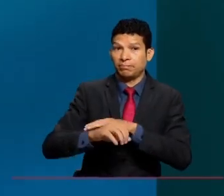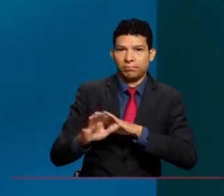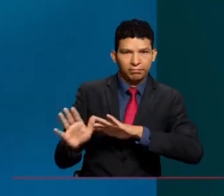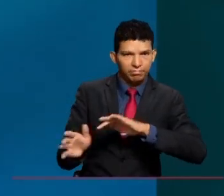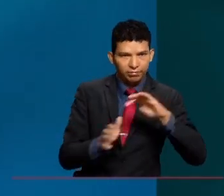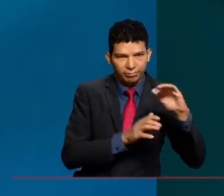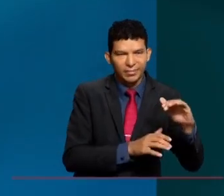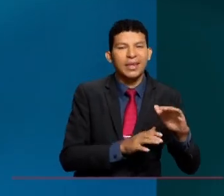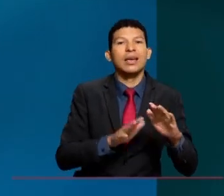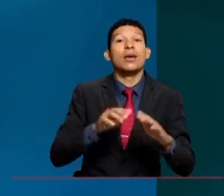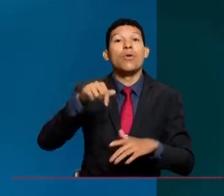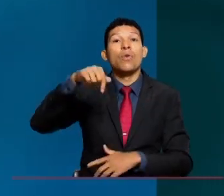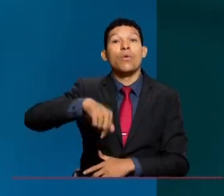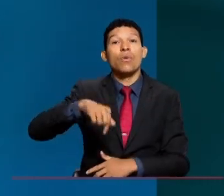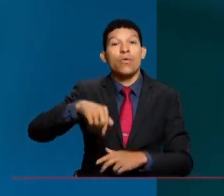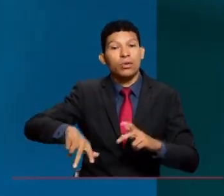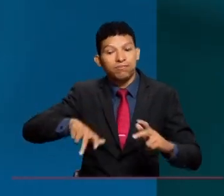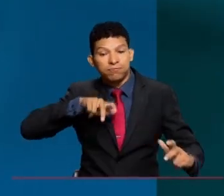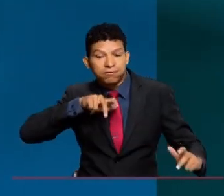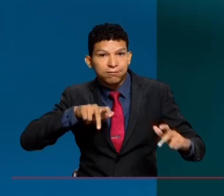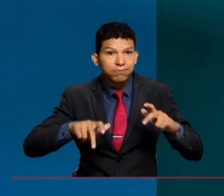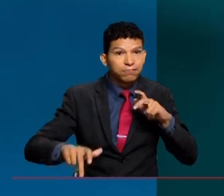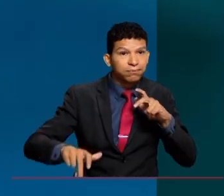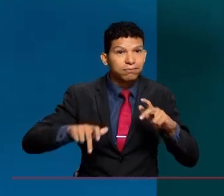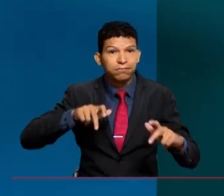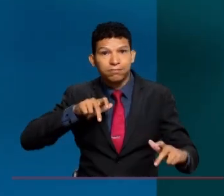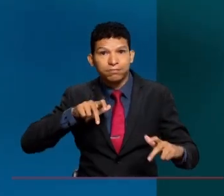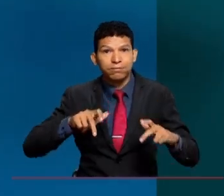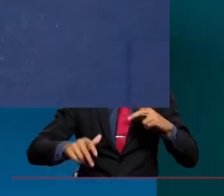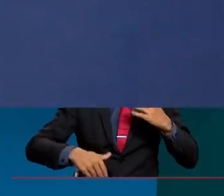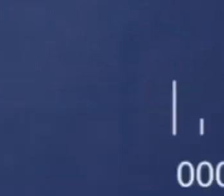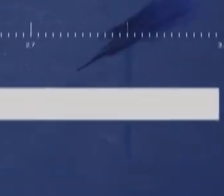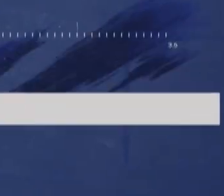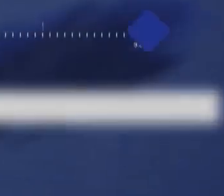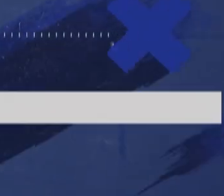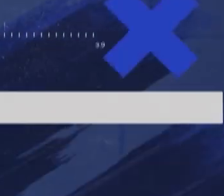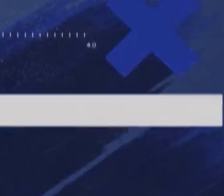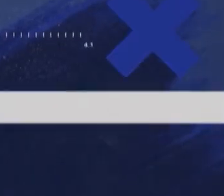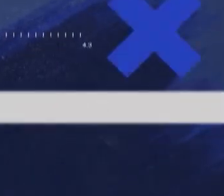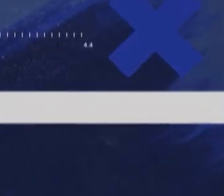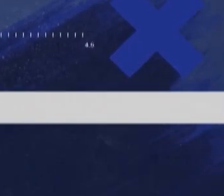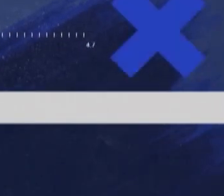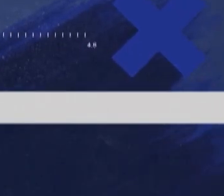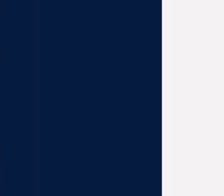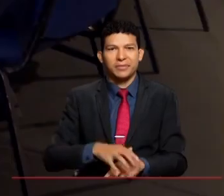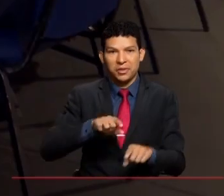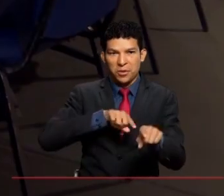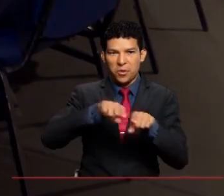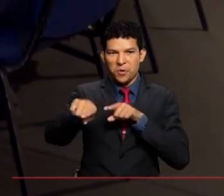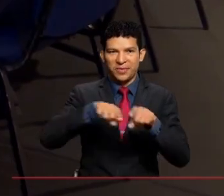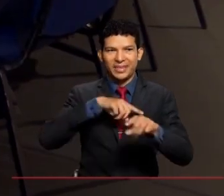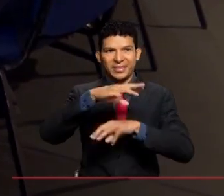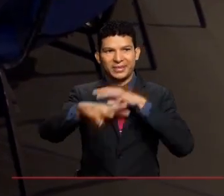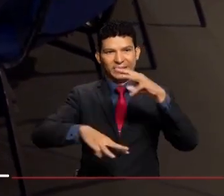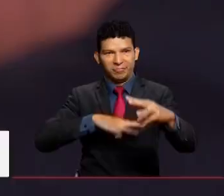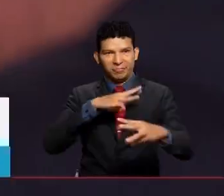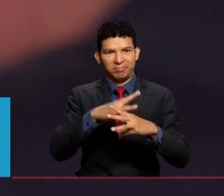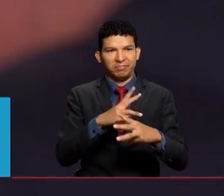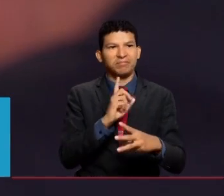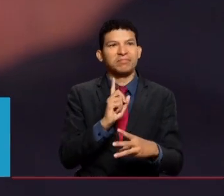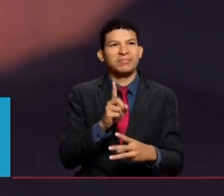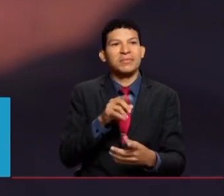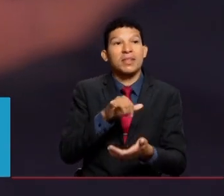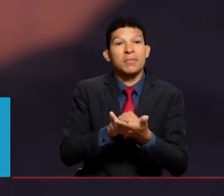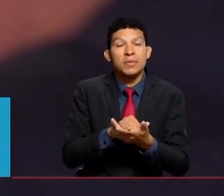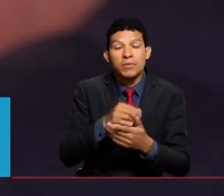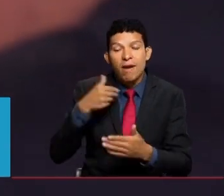La Selección Colombia de ciclismo de pista inicia competencias en el Mundial Juvenil de esta actividad deportiva que se va a